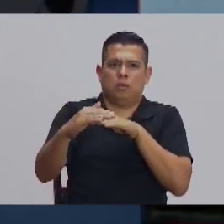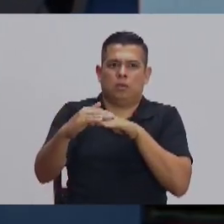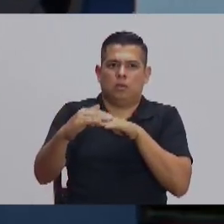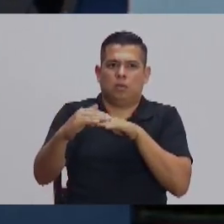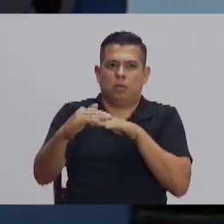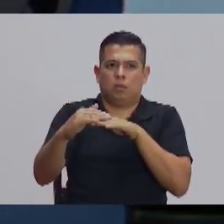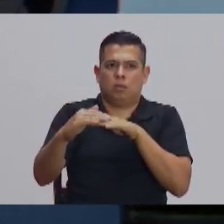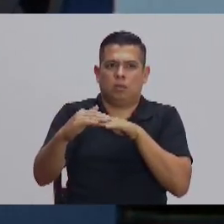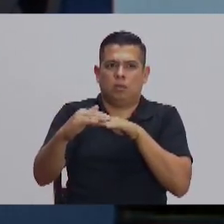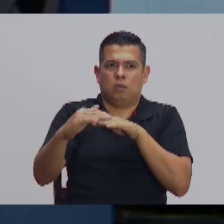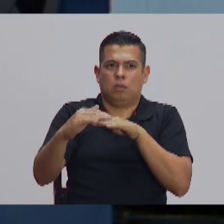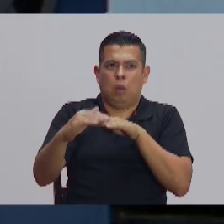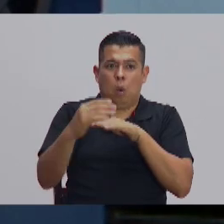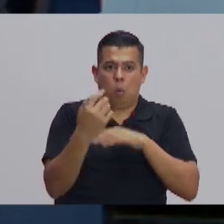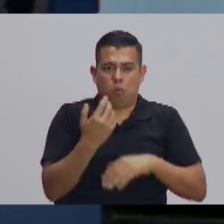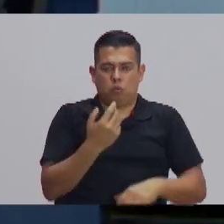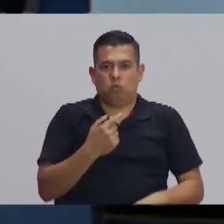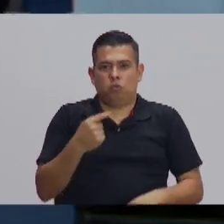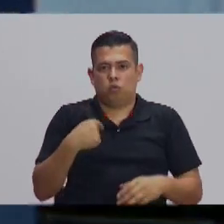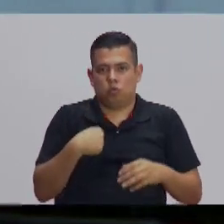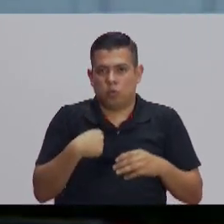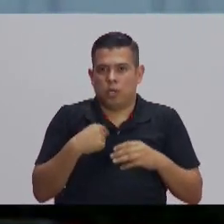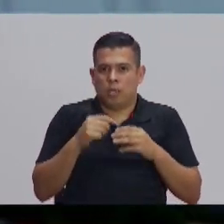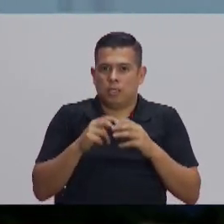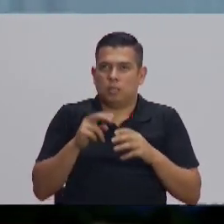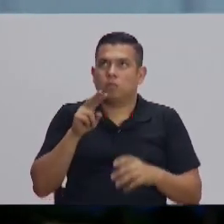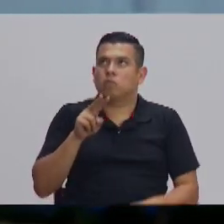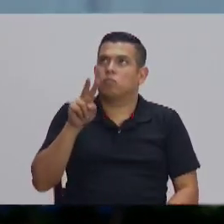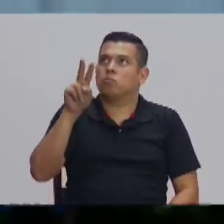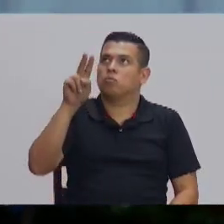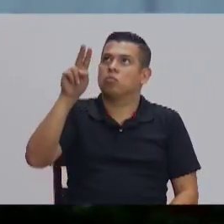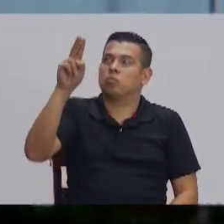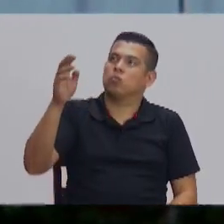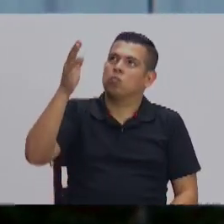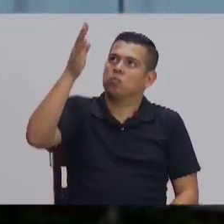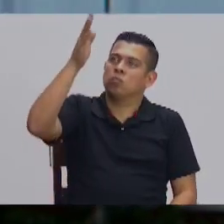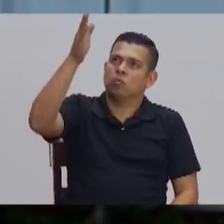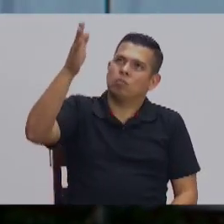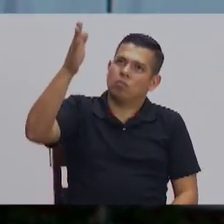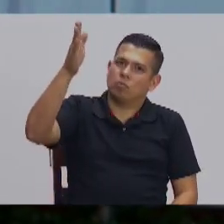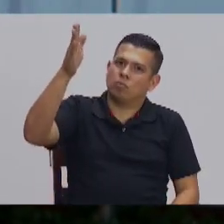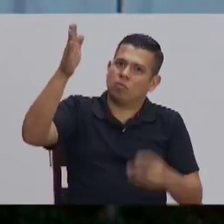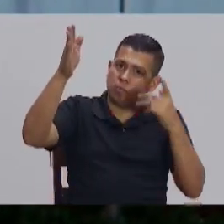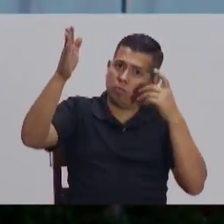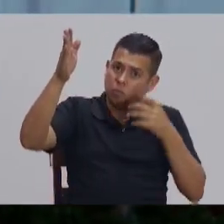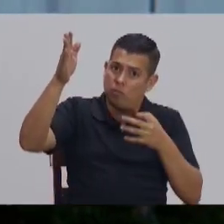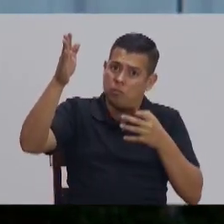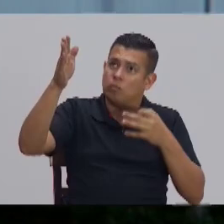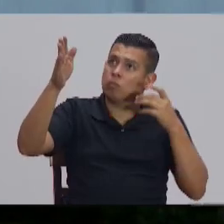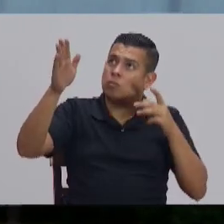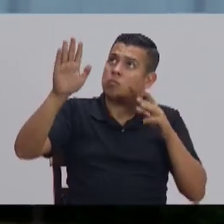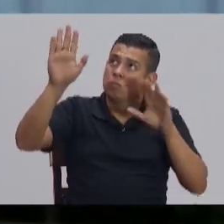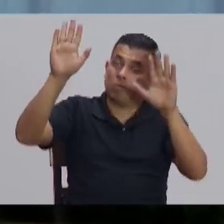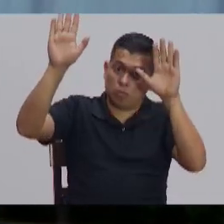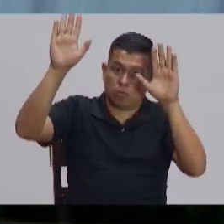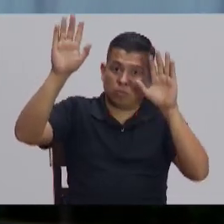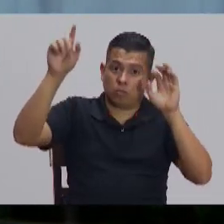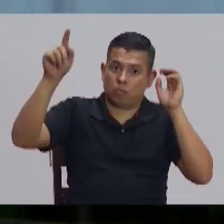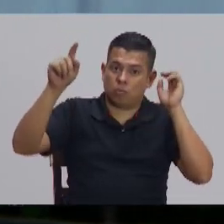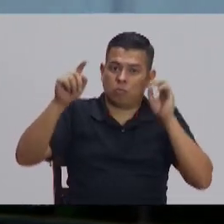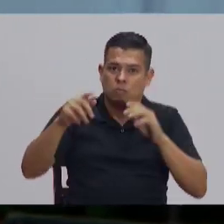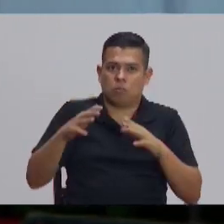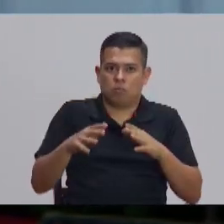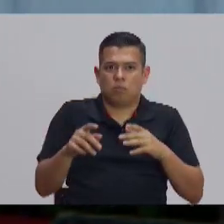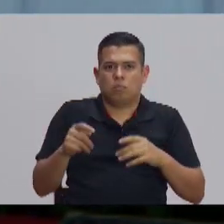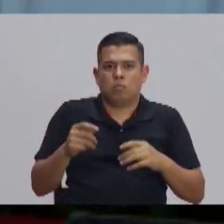pero cuando uno pone sus ojos en cristo y cree en sus milagros